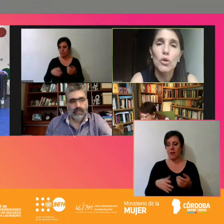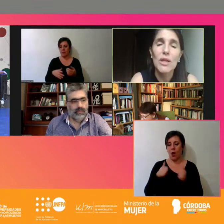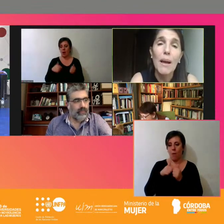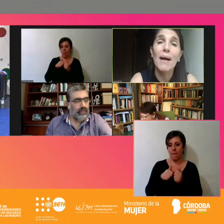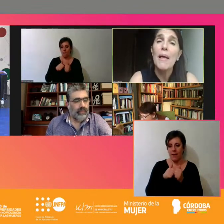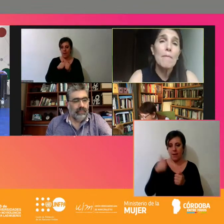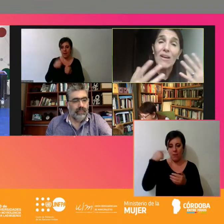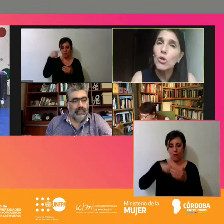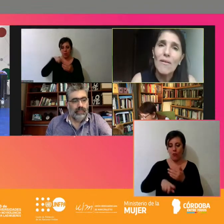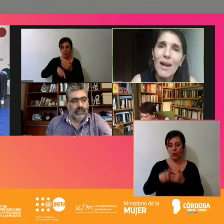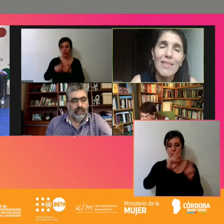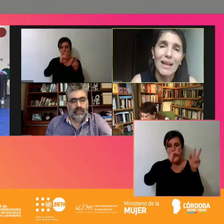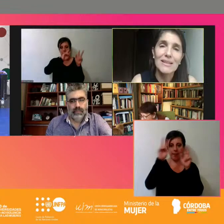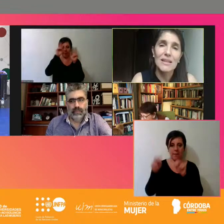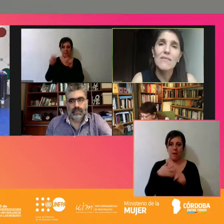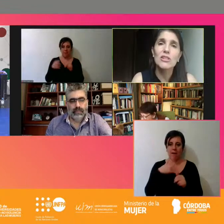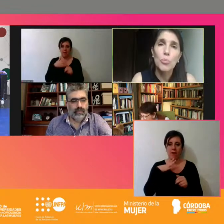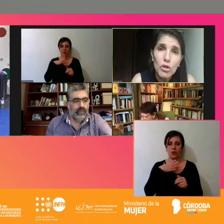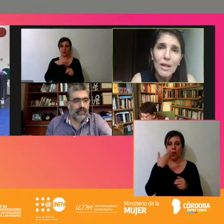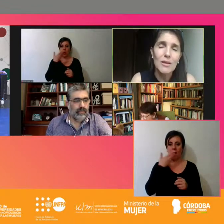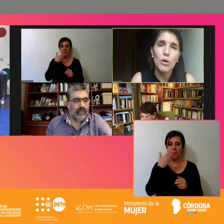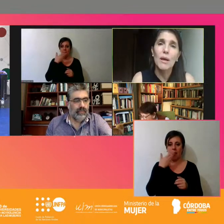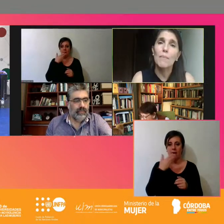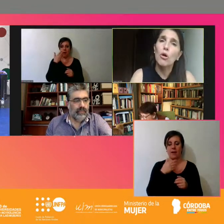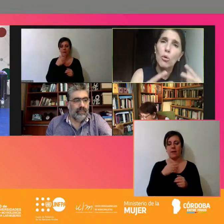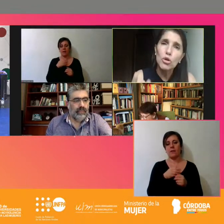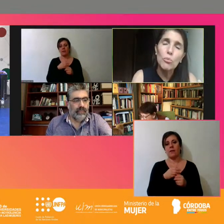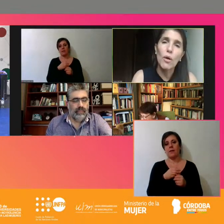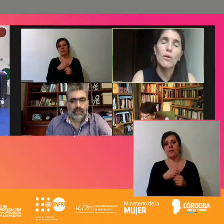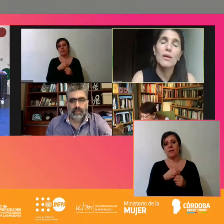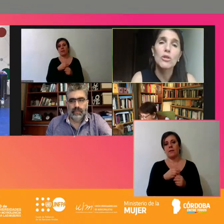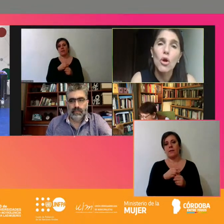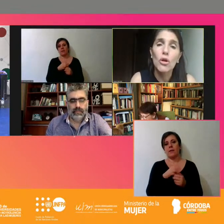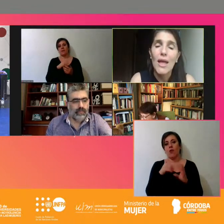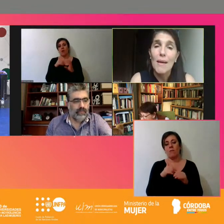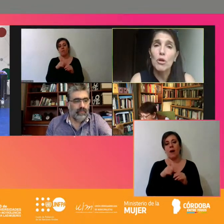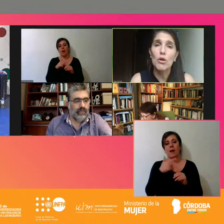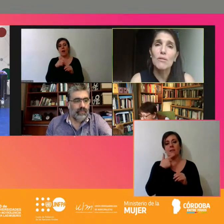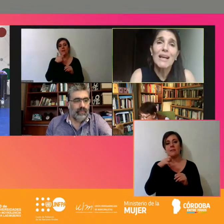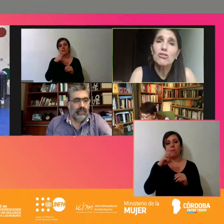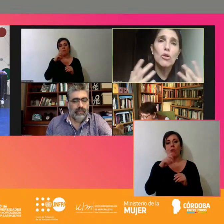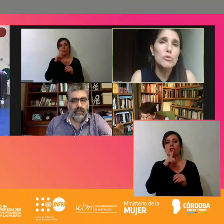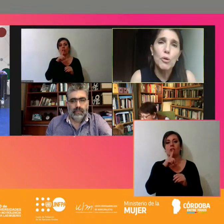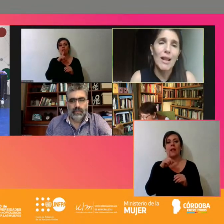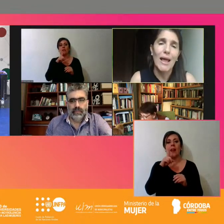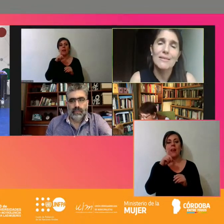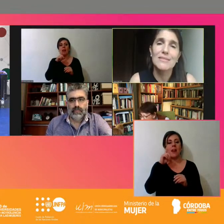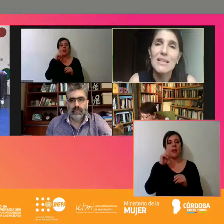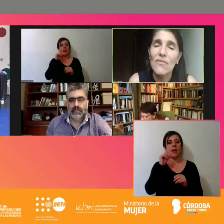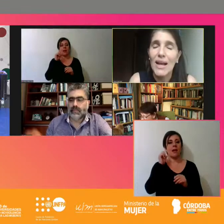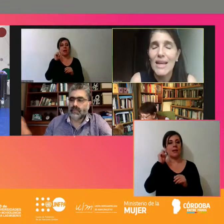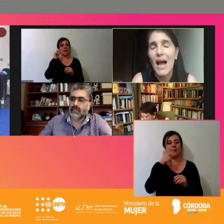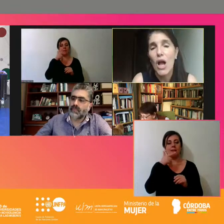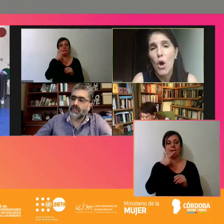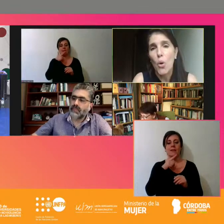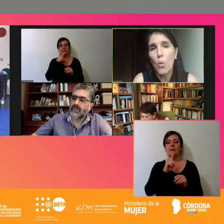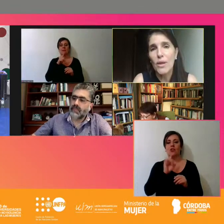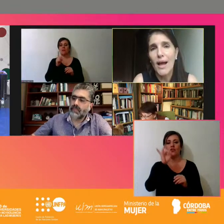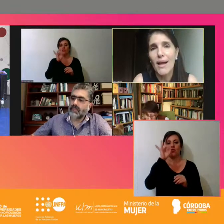ciertos temas. Me faltó hablar de la iniciativa Spotlight, por ejemplo, como otro modelo de gestión, pero ya solo Spotlight significaría